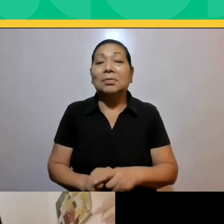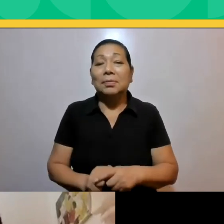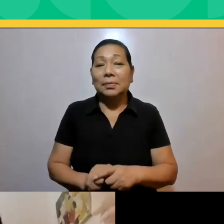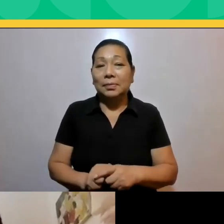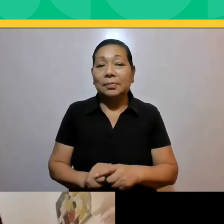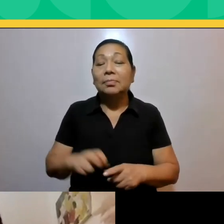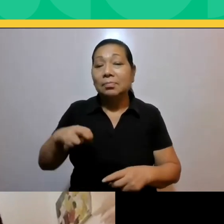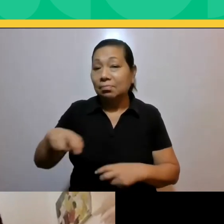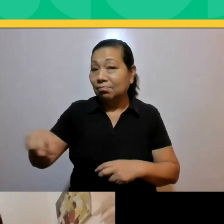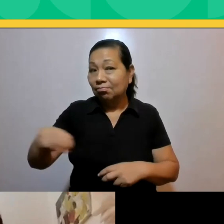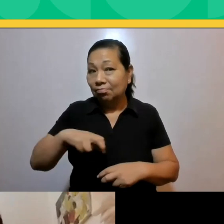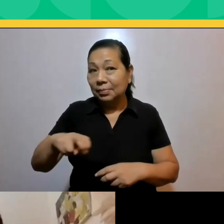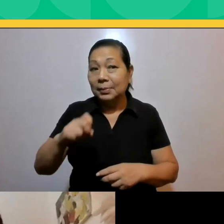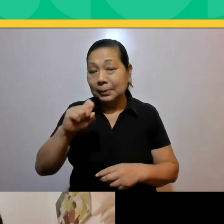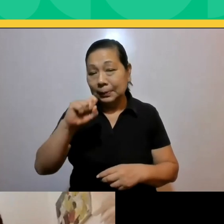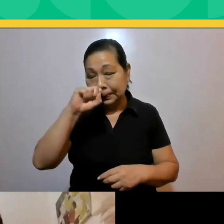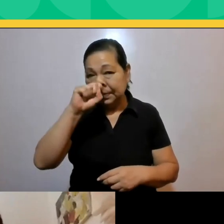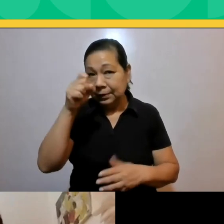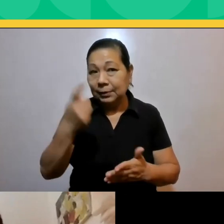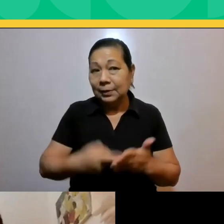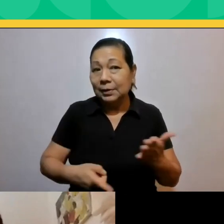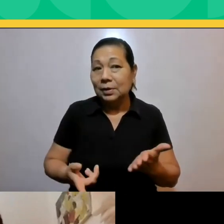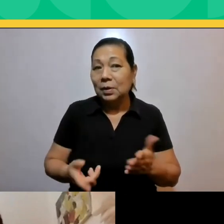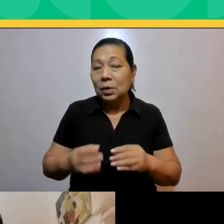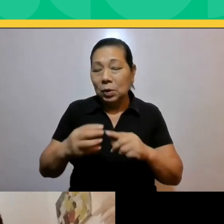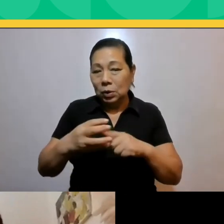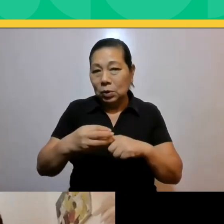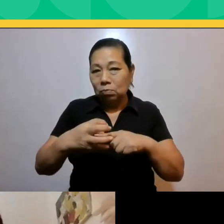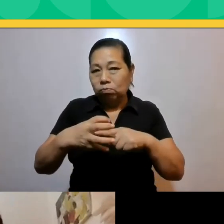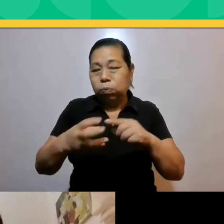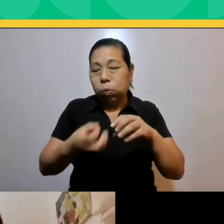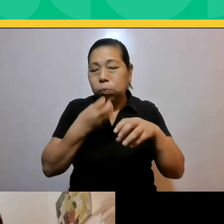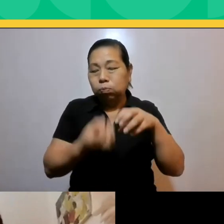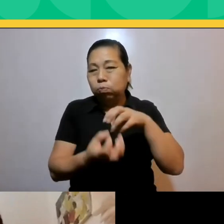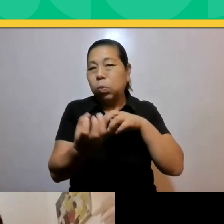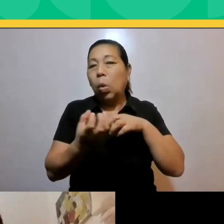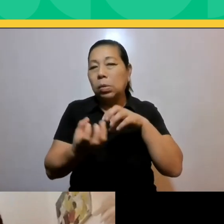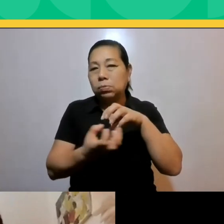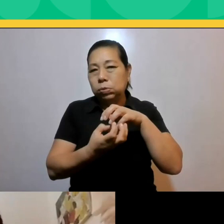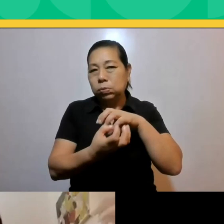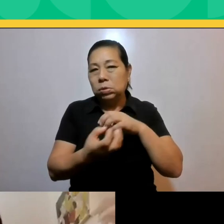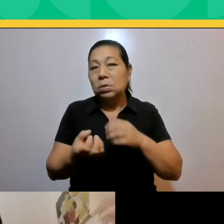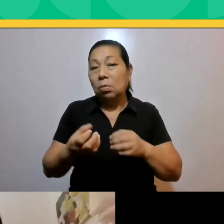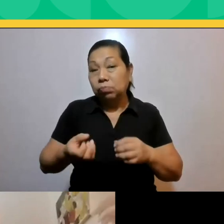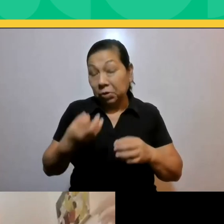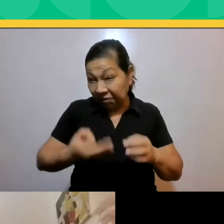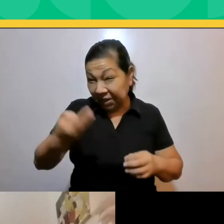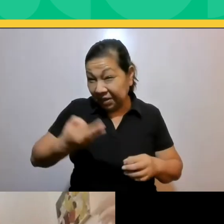y caminar para evitar inflamación prostática. ¿Qué tan cierto es esto?